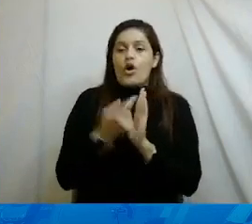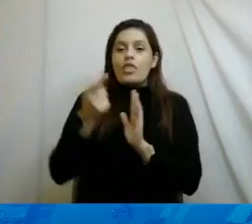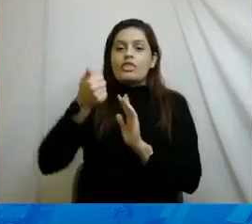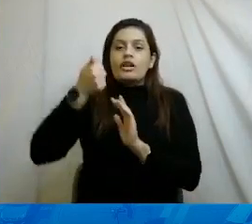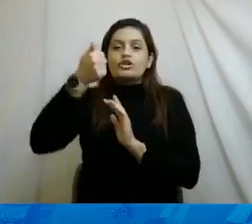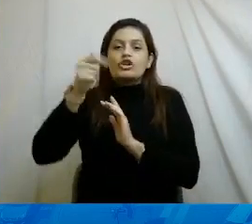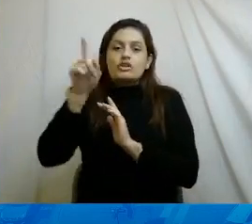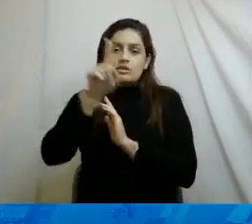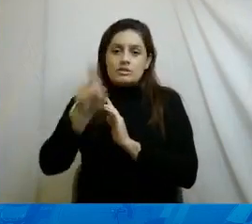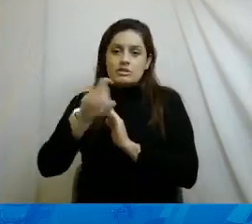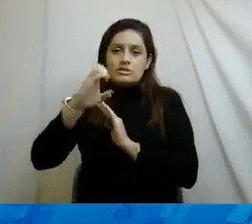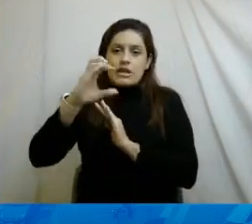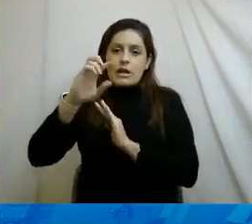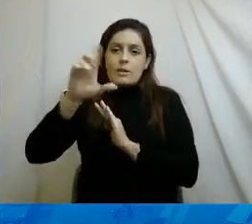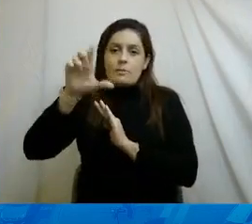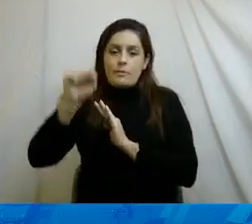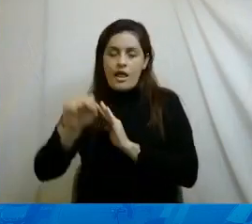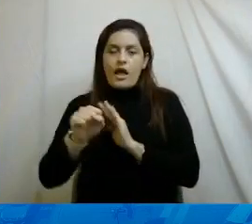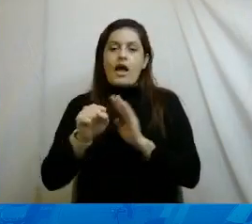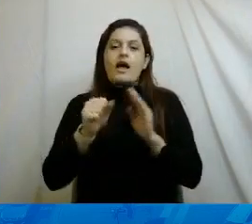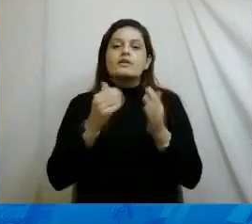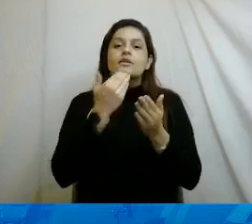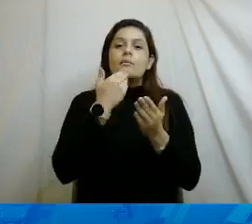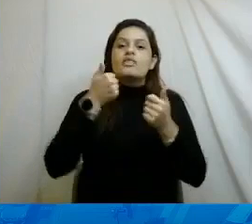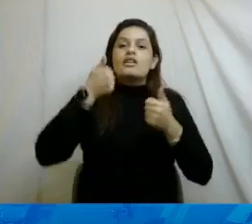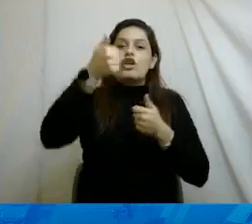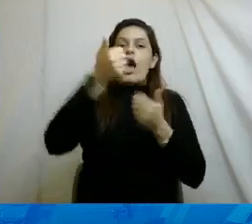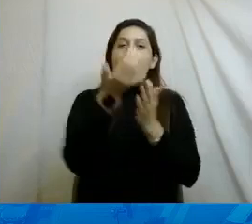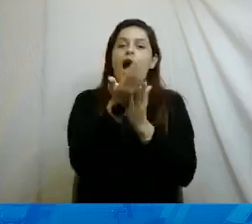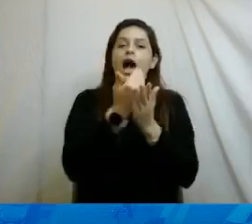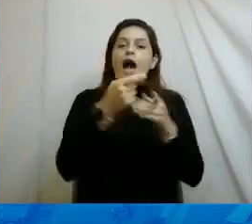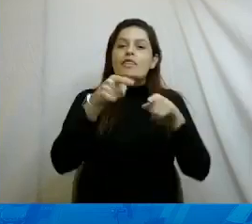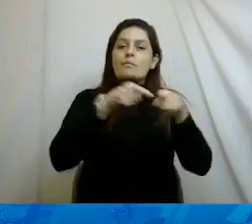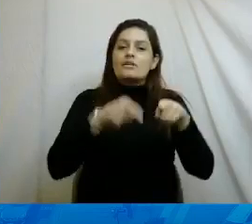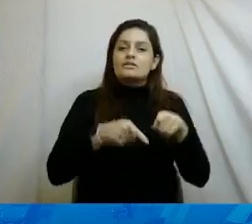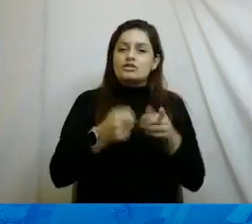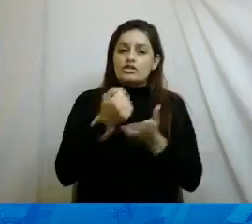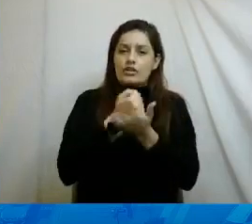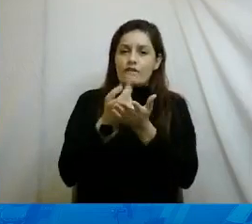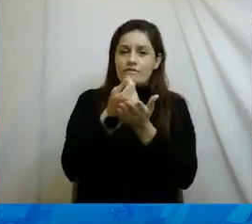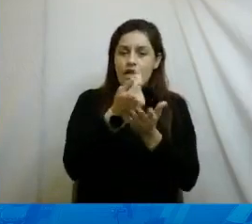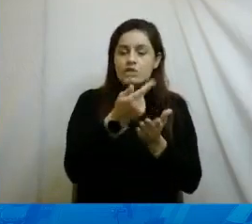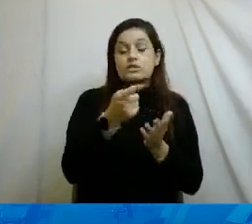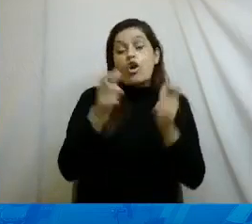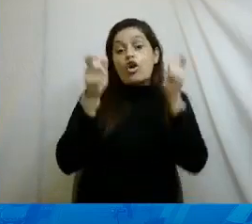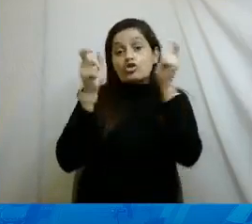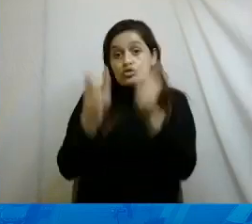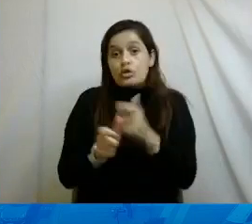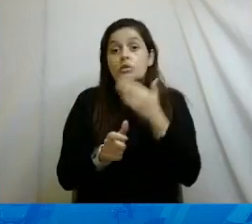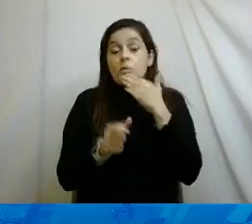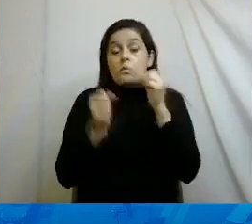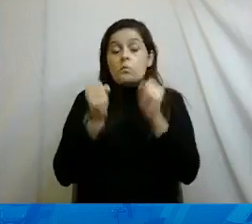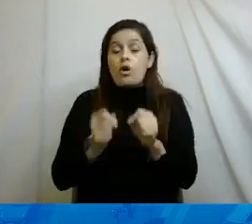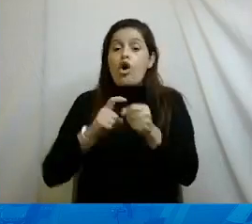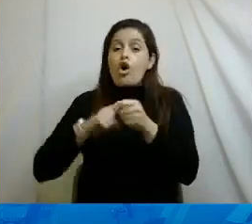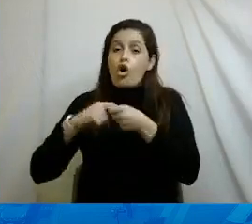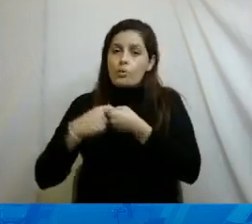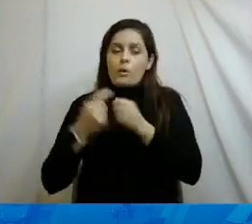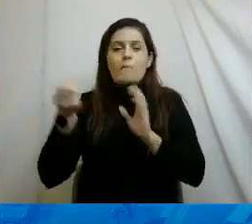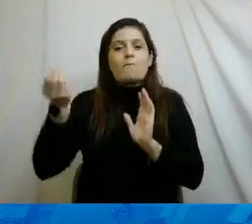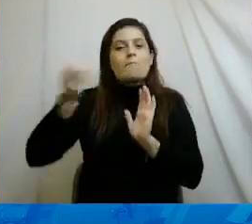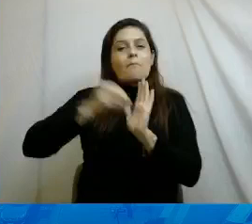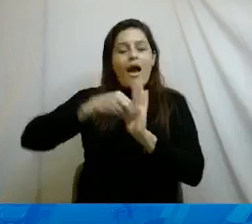SECPLA, el equipo de presupuesto, control, y que se pueda abordar en esa comisión más en